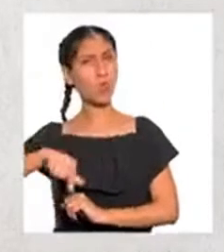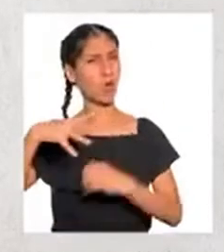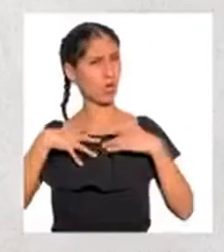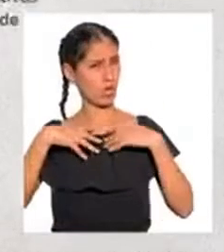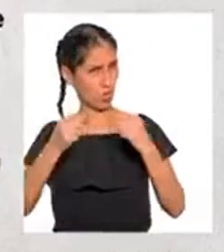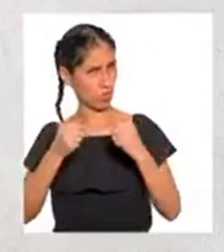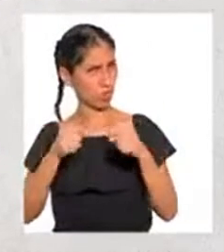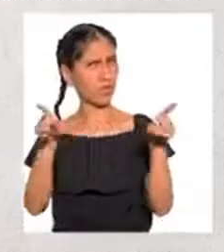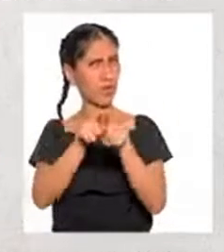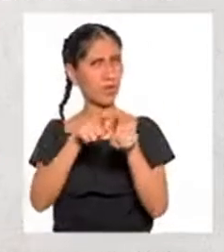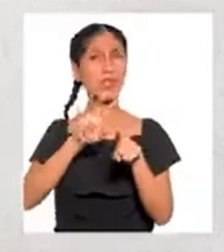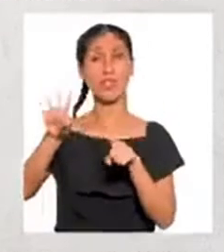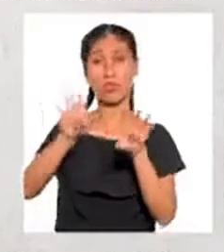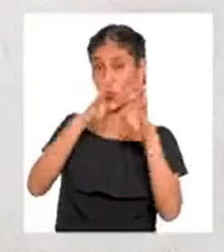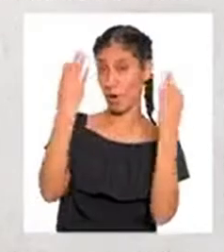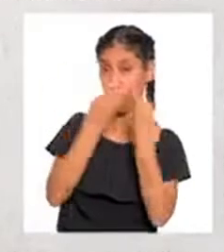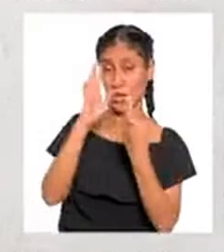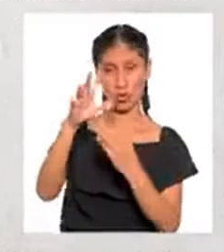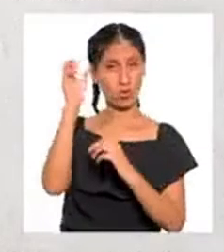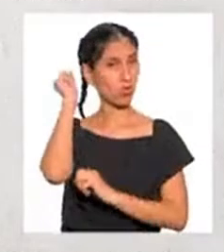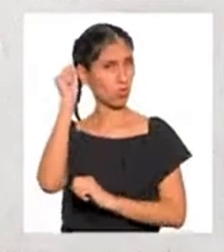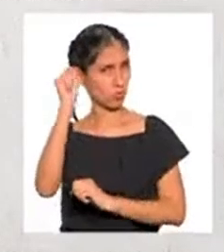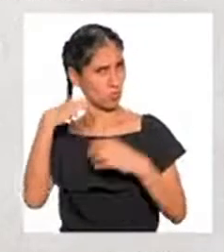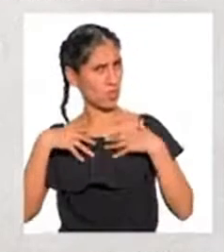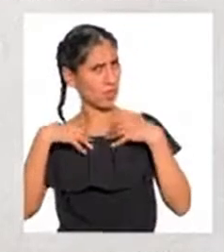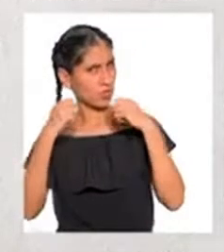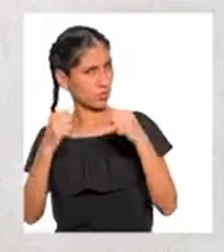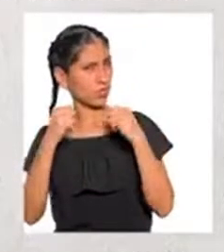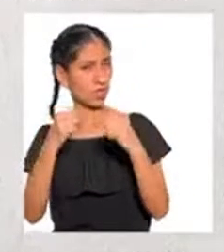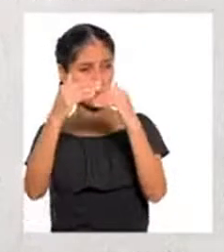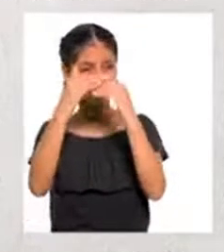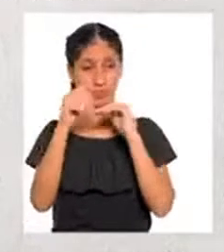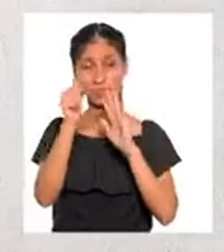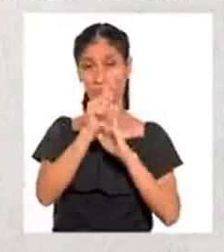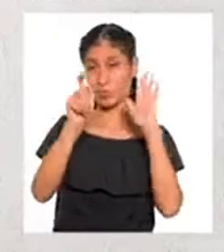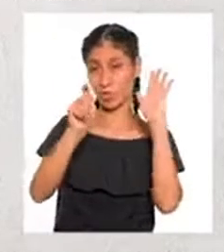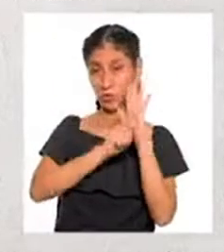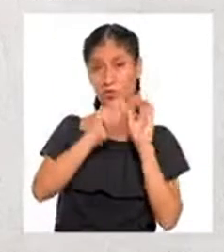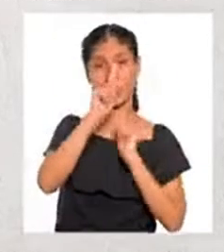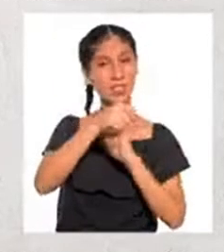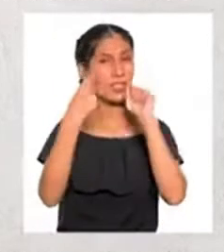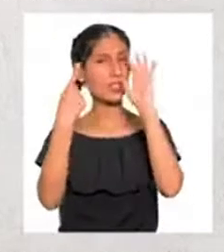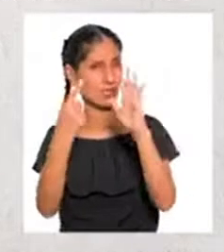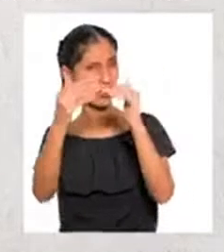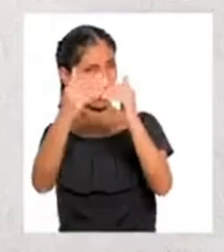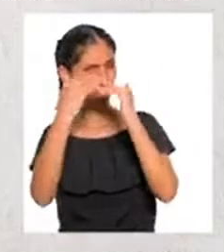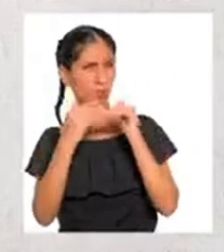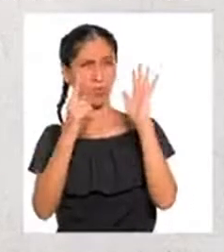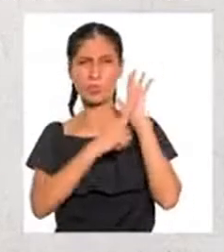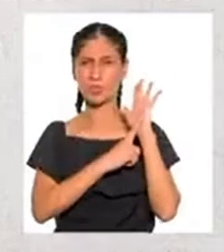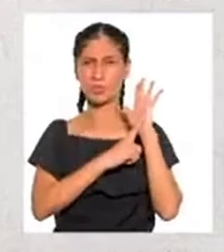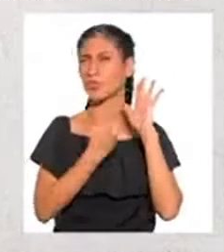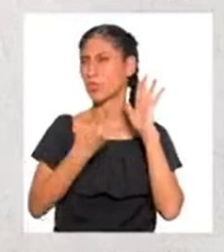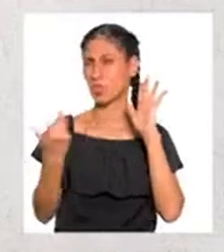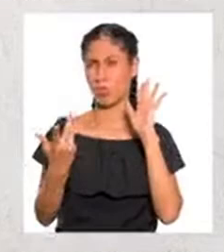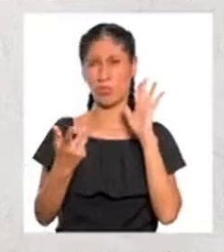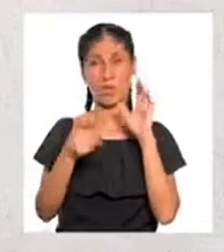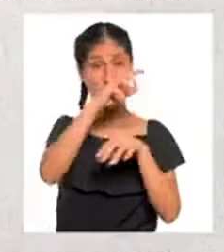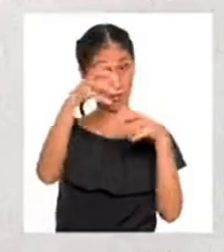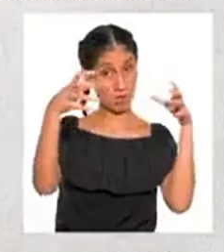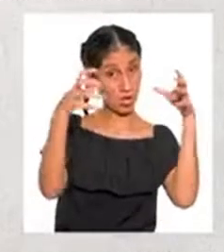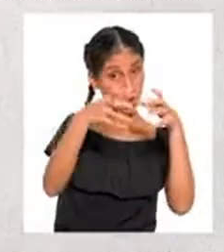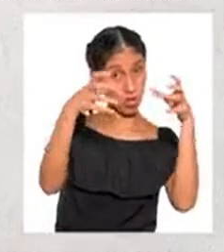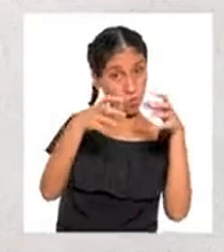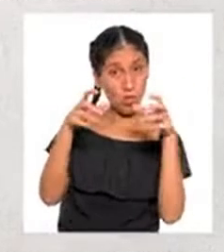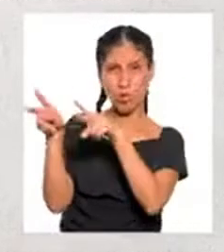y de la comunidad. Artículo 16. El Poder Ejecutivo señala la Política Nacional de Salud, controla y supervisa su